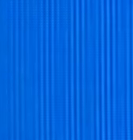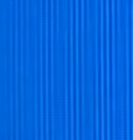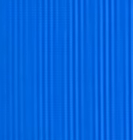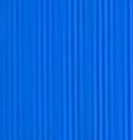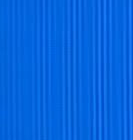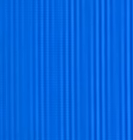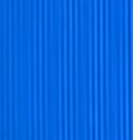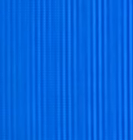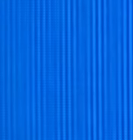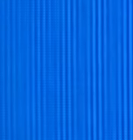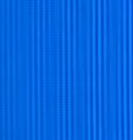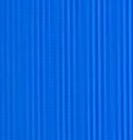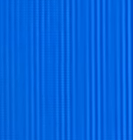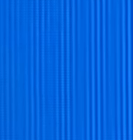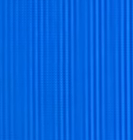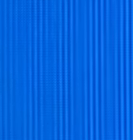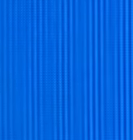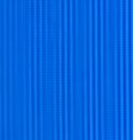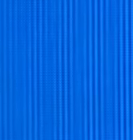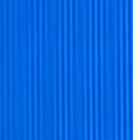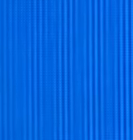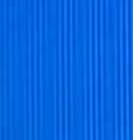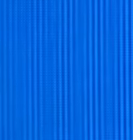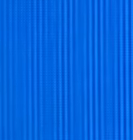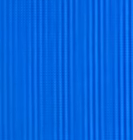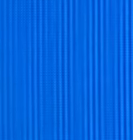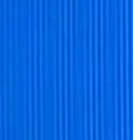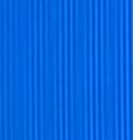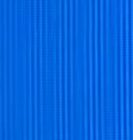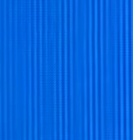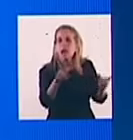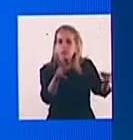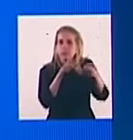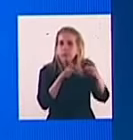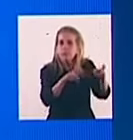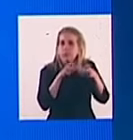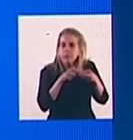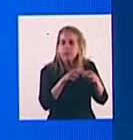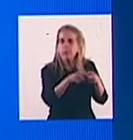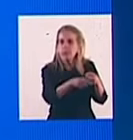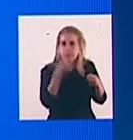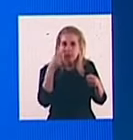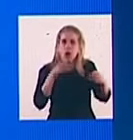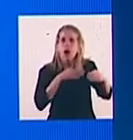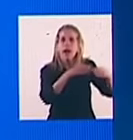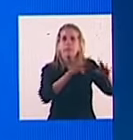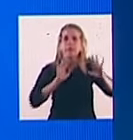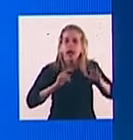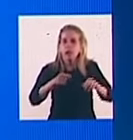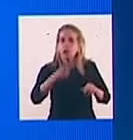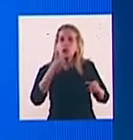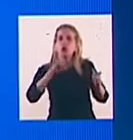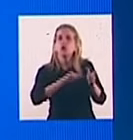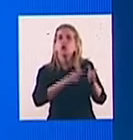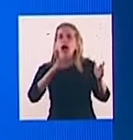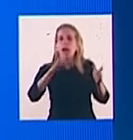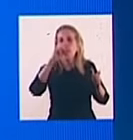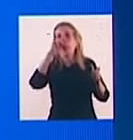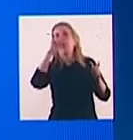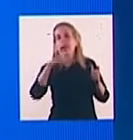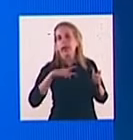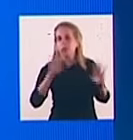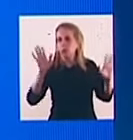al G20, que tiene que ver con la cuestión climática, pero se queda bastante en la Quinta de Olivos y cortó el diálogo con varios de